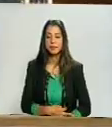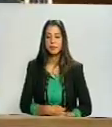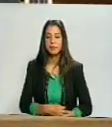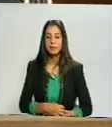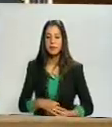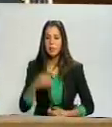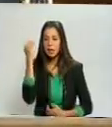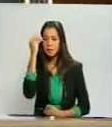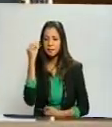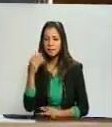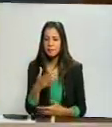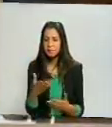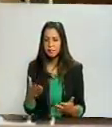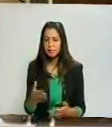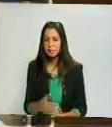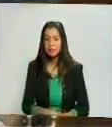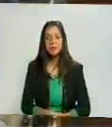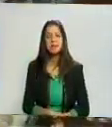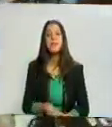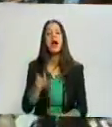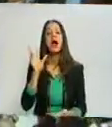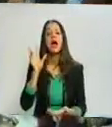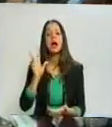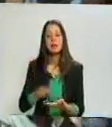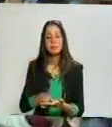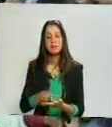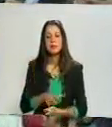En consideración. Aprobado.